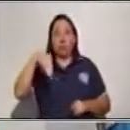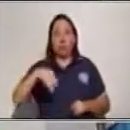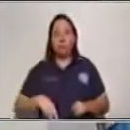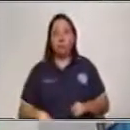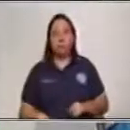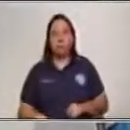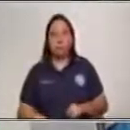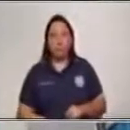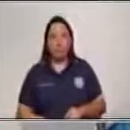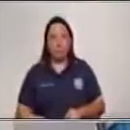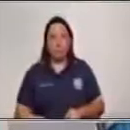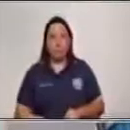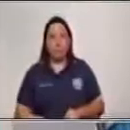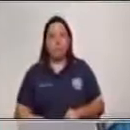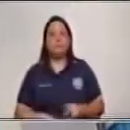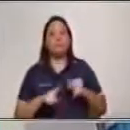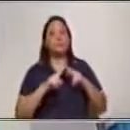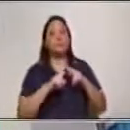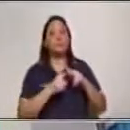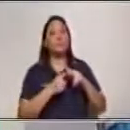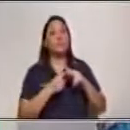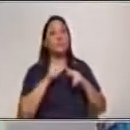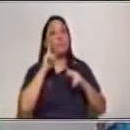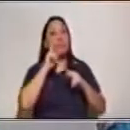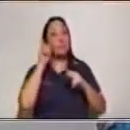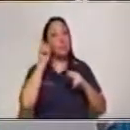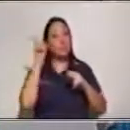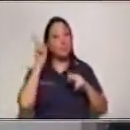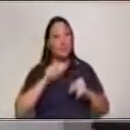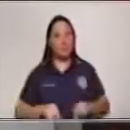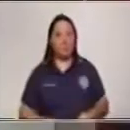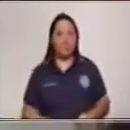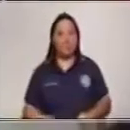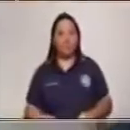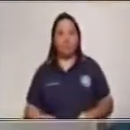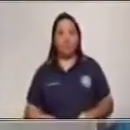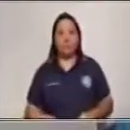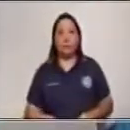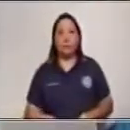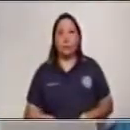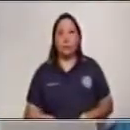diferencia. Empecemos buscando entonces los factores